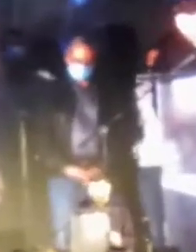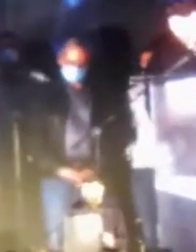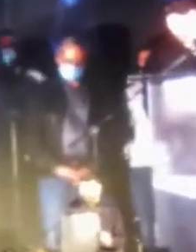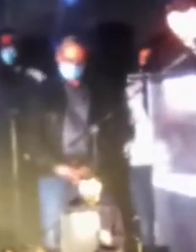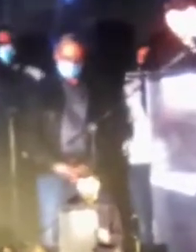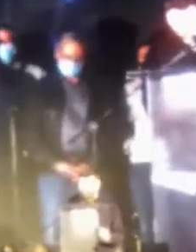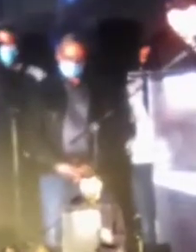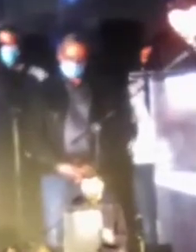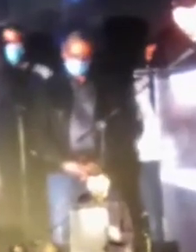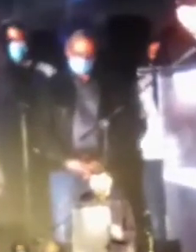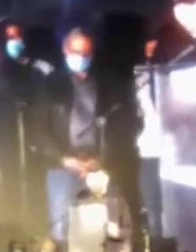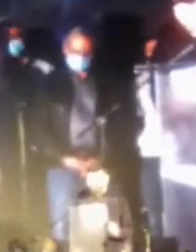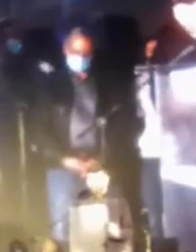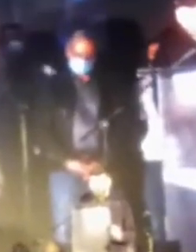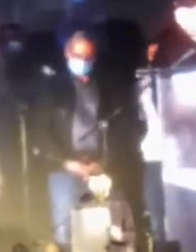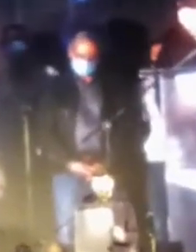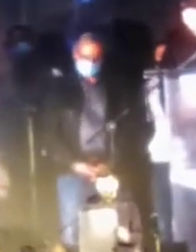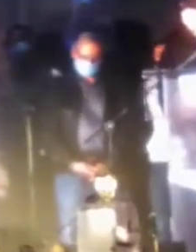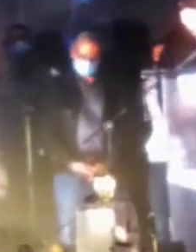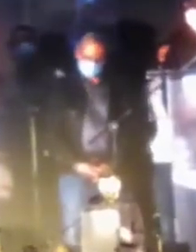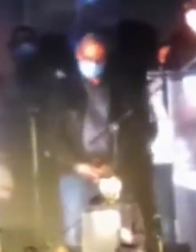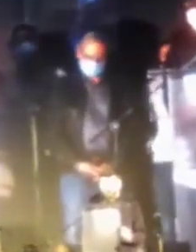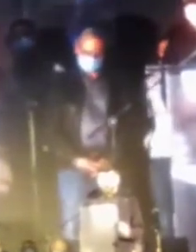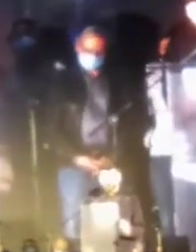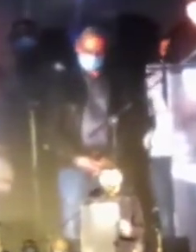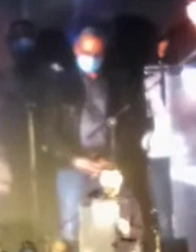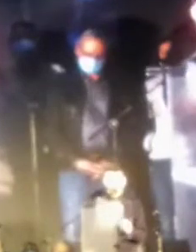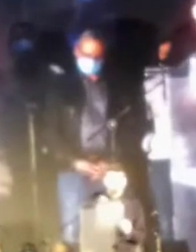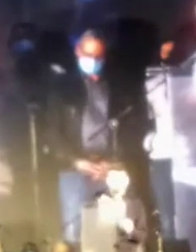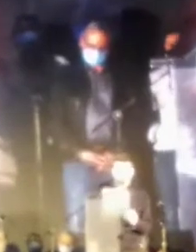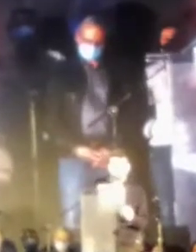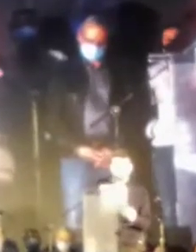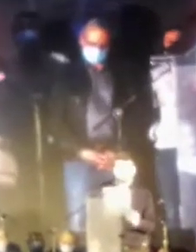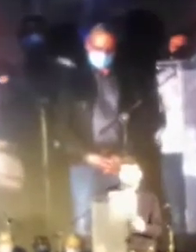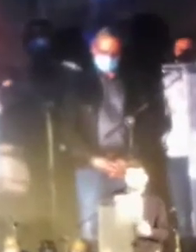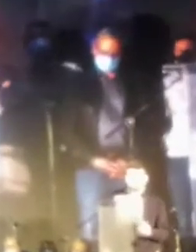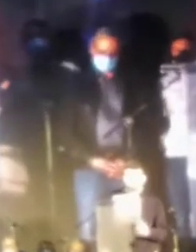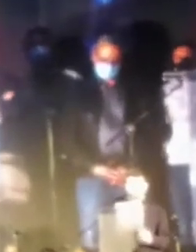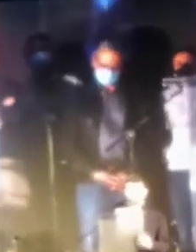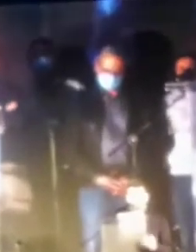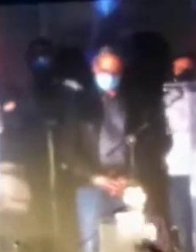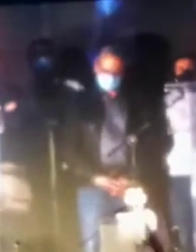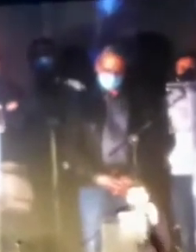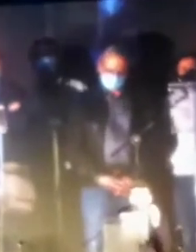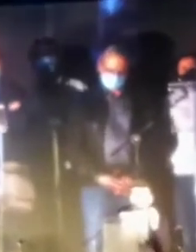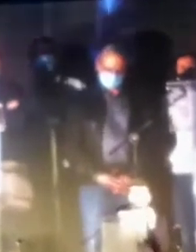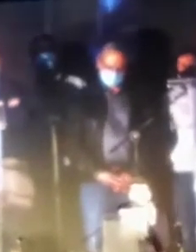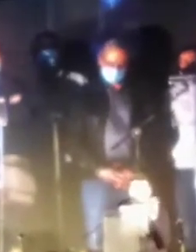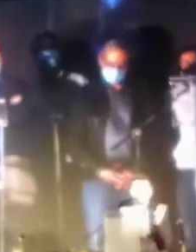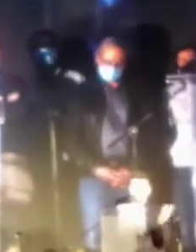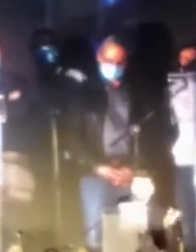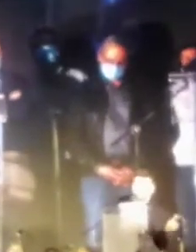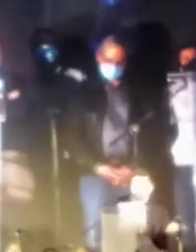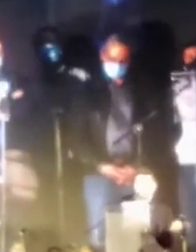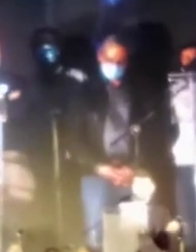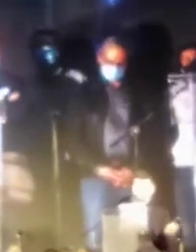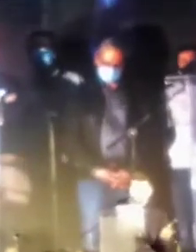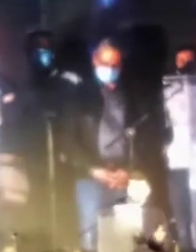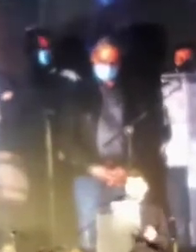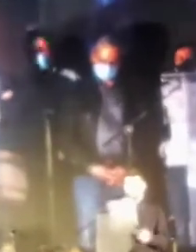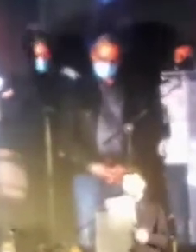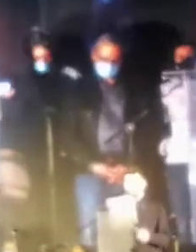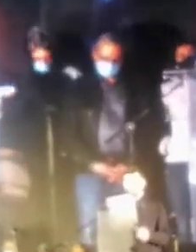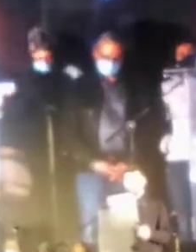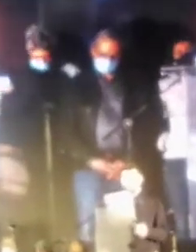correcto ejercicio de la libertad debe sostenerse en la existencia de condiciones de igualdad entre las personas. Con el argumento falaz de la